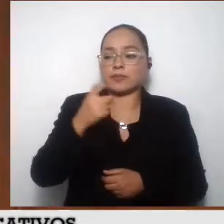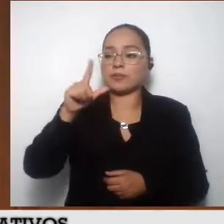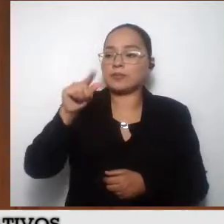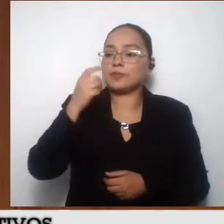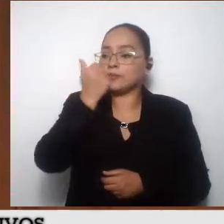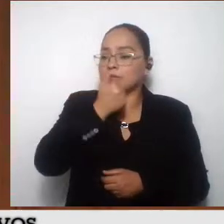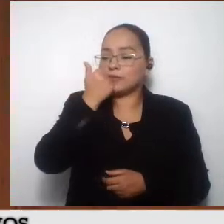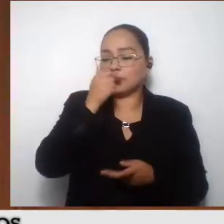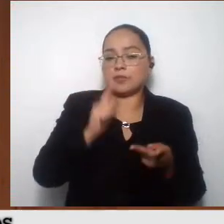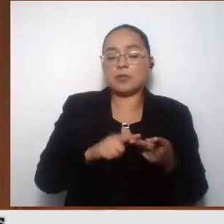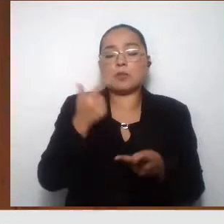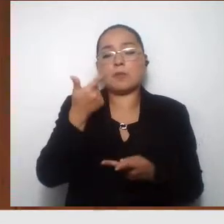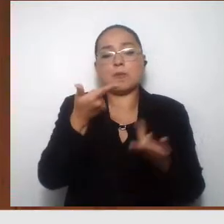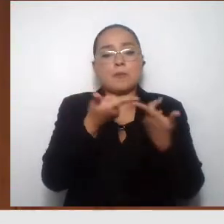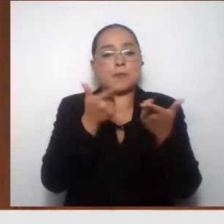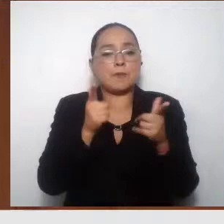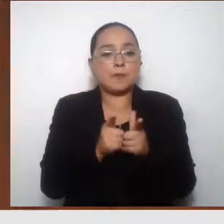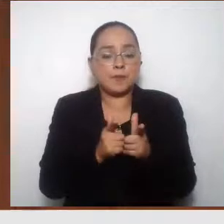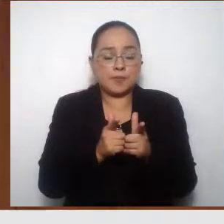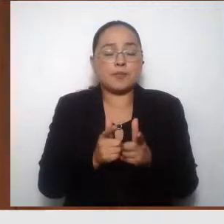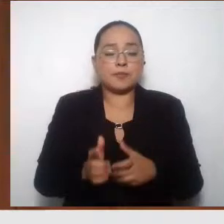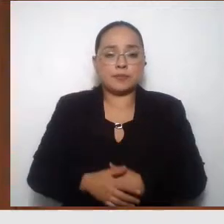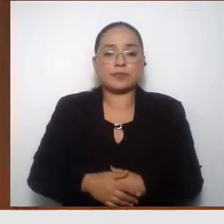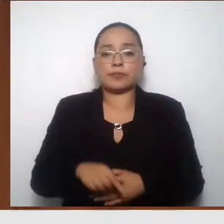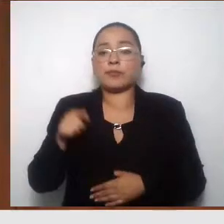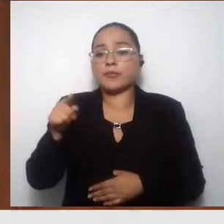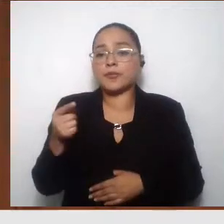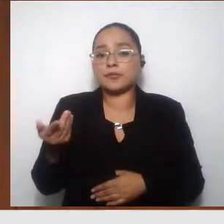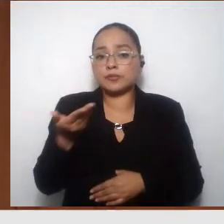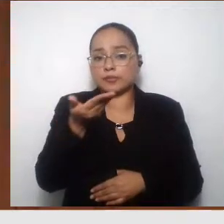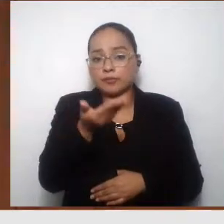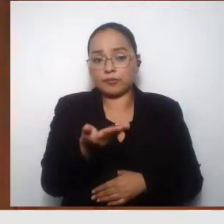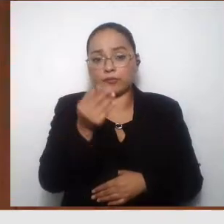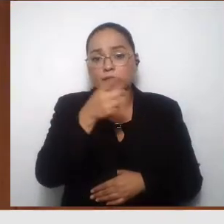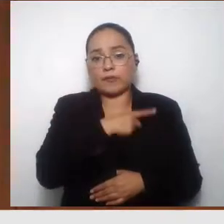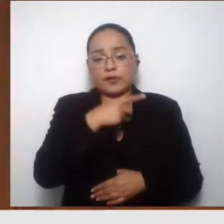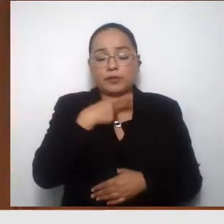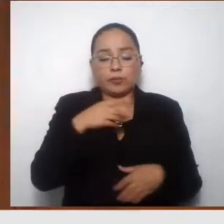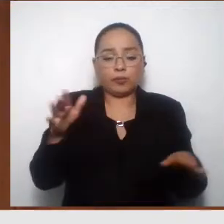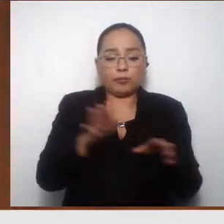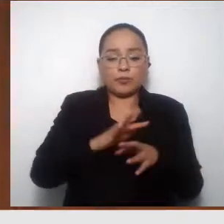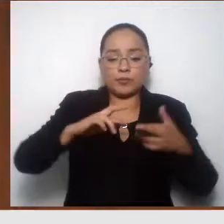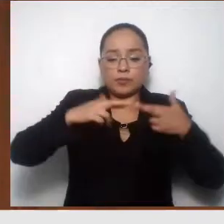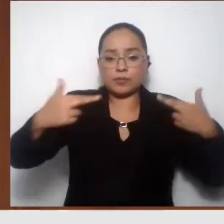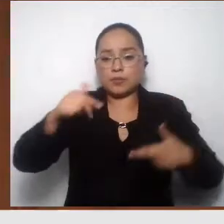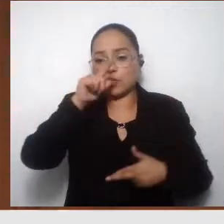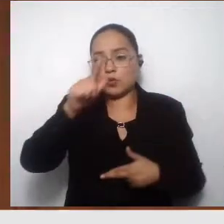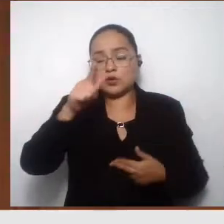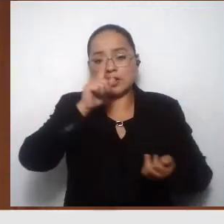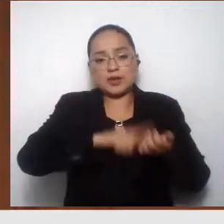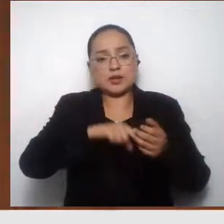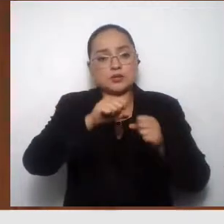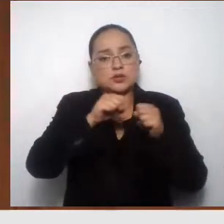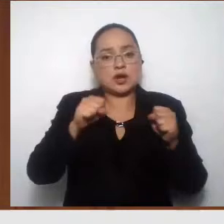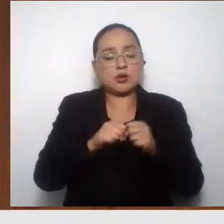grupos. Se plasmó la necesidad de cableado de luz para aulas porque fueron